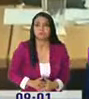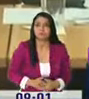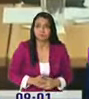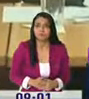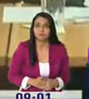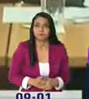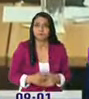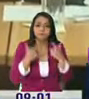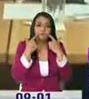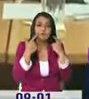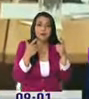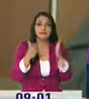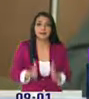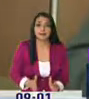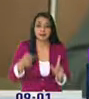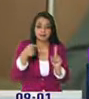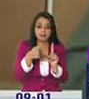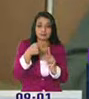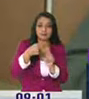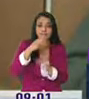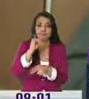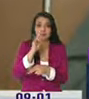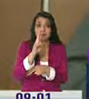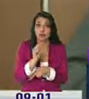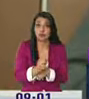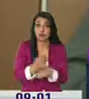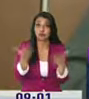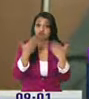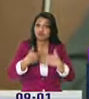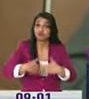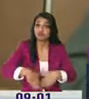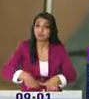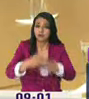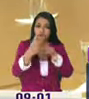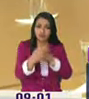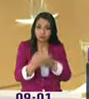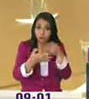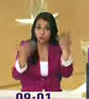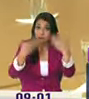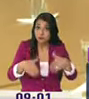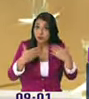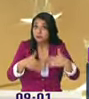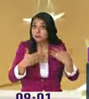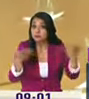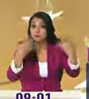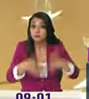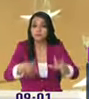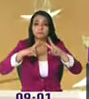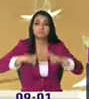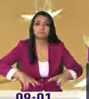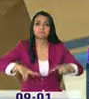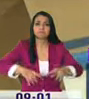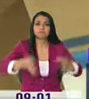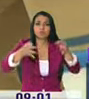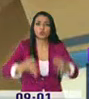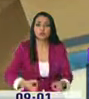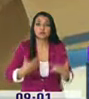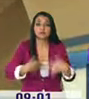fiscal general de la Nación, Carlos Vaca Mancheno, al finalizar las audiencias, mencionó que esta investigación cumplirá